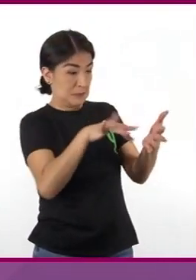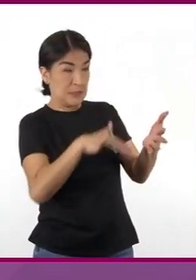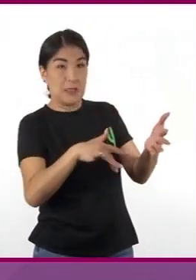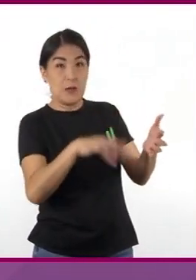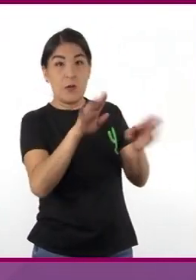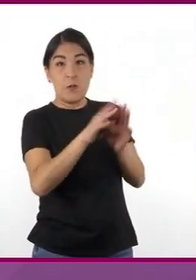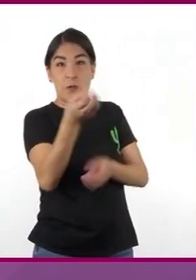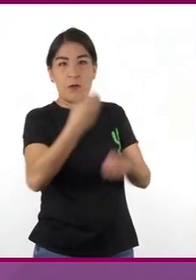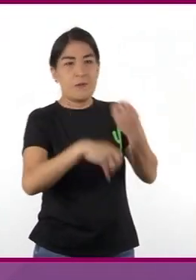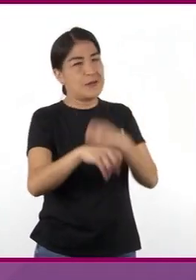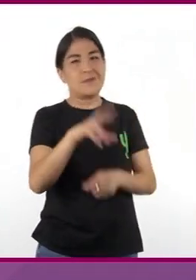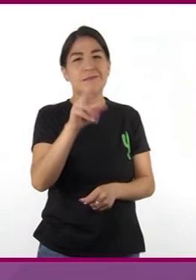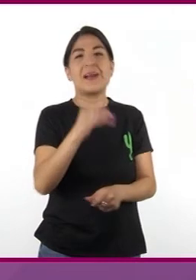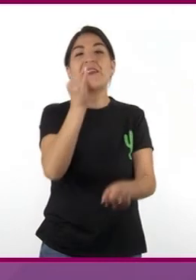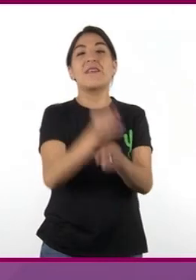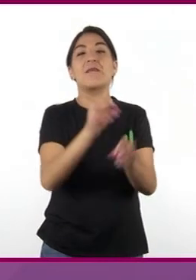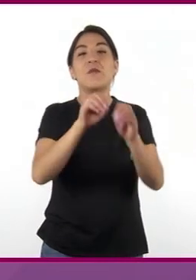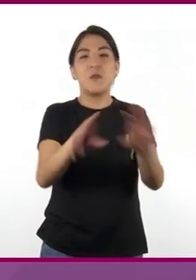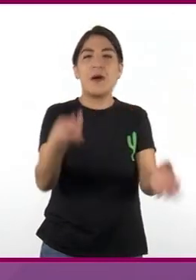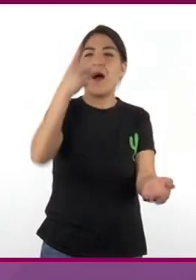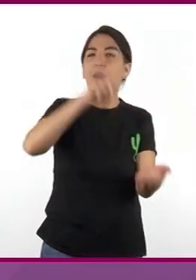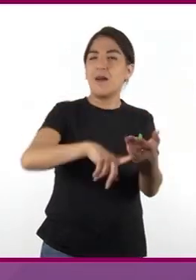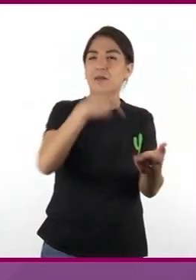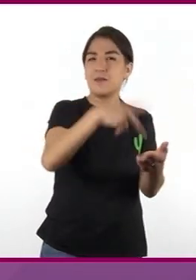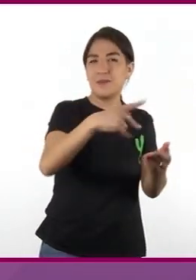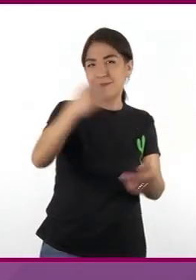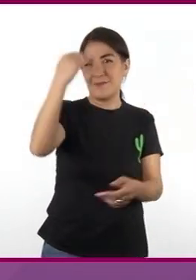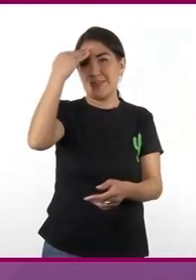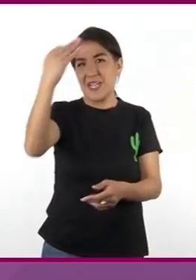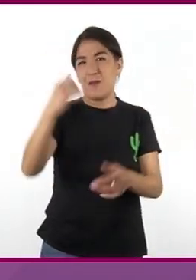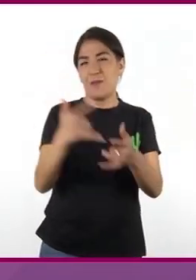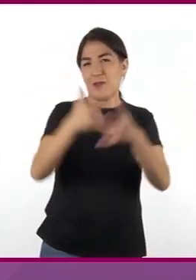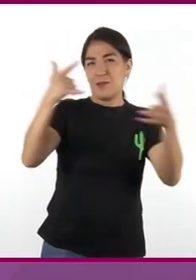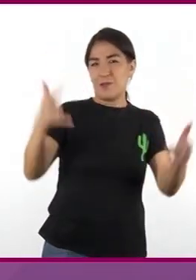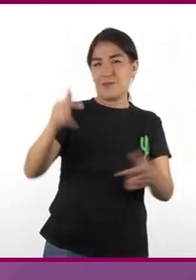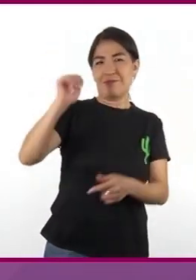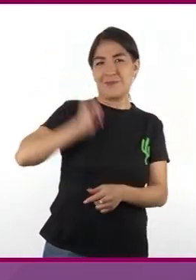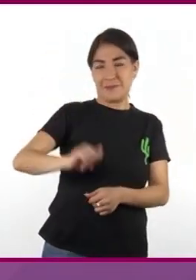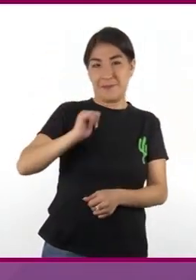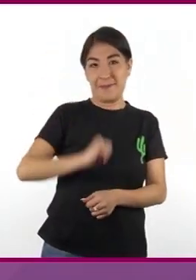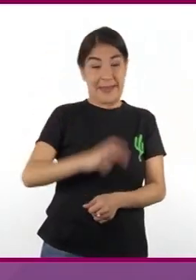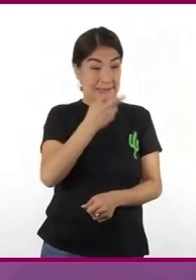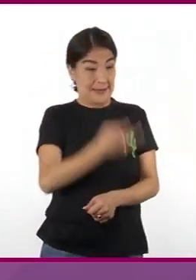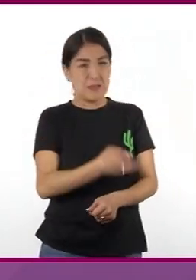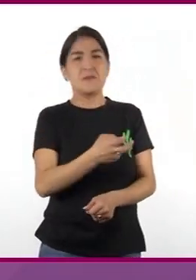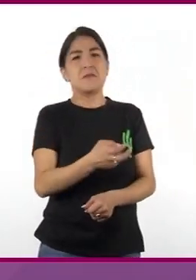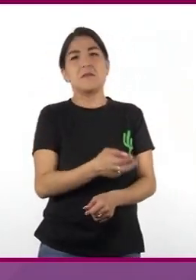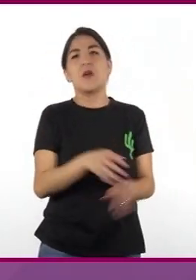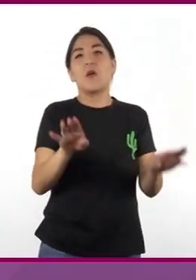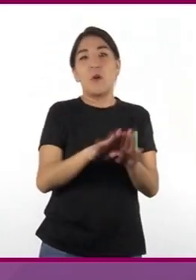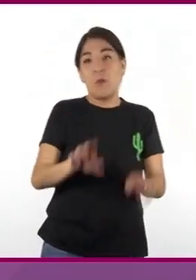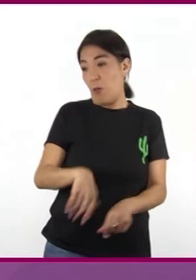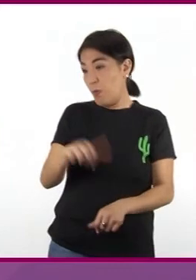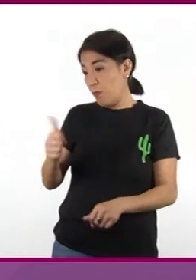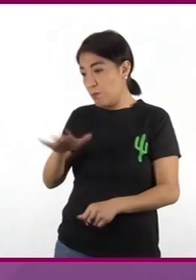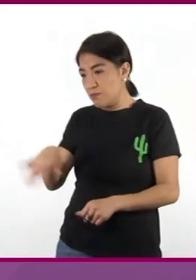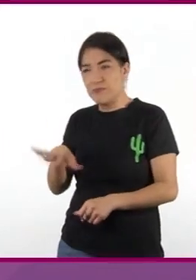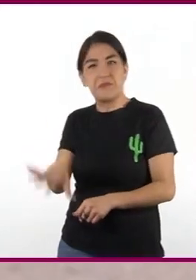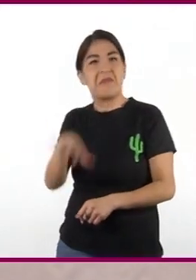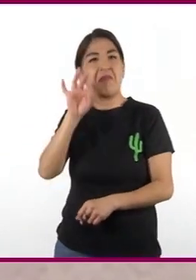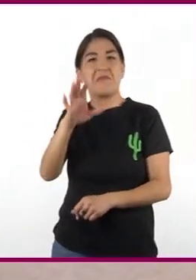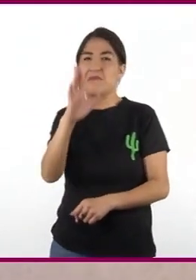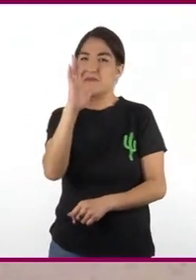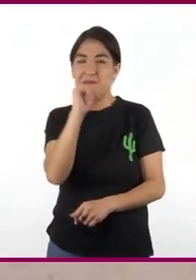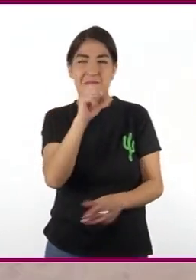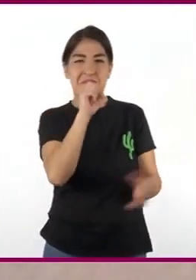la información que aporta sobre un momento histórico determinado. Información que no podríamos encontrar en otras fuentes.